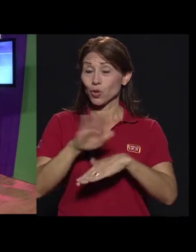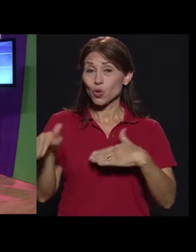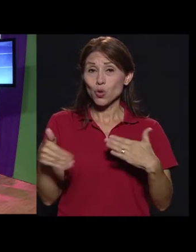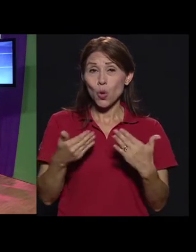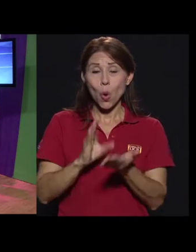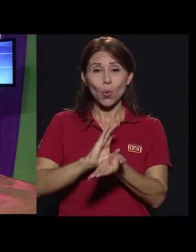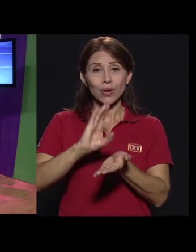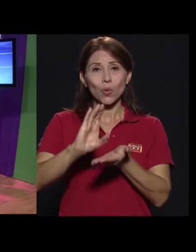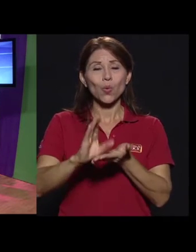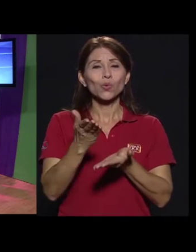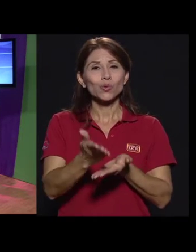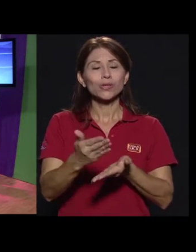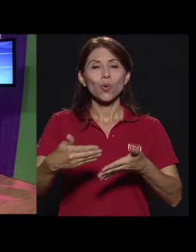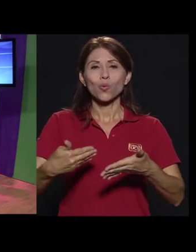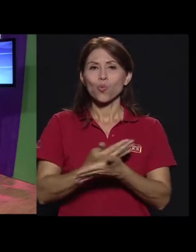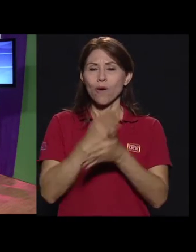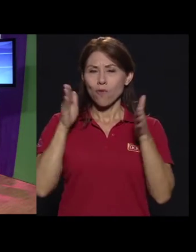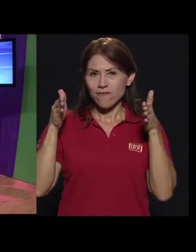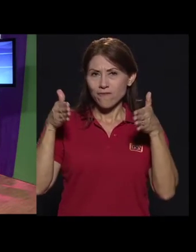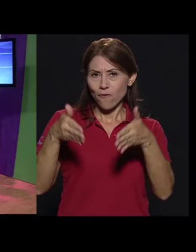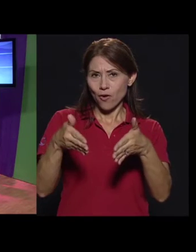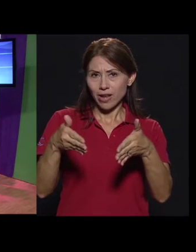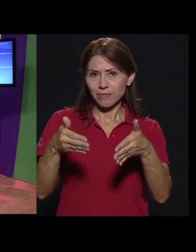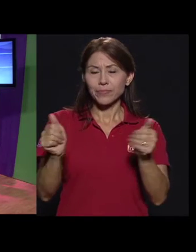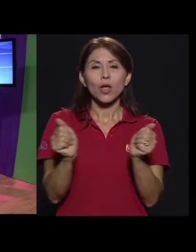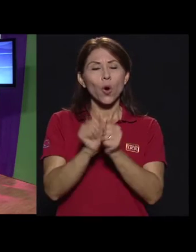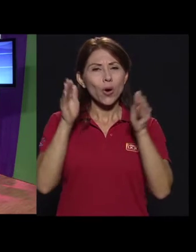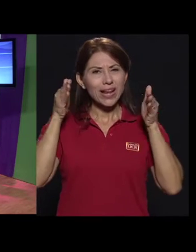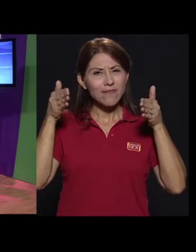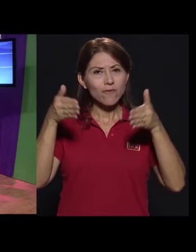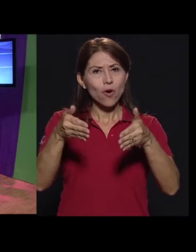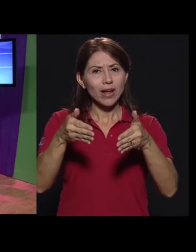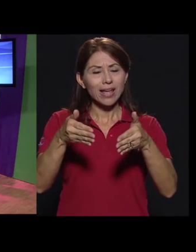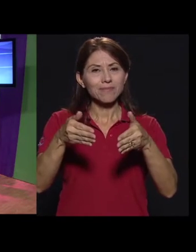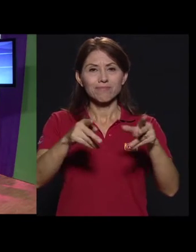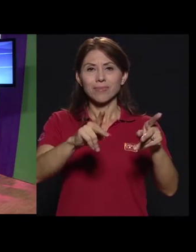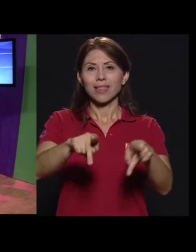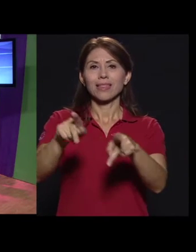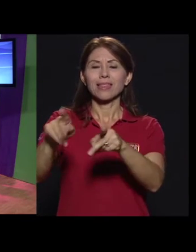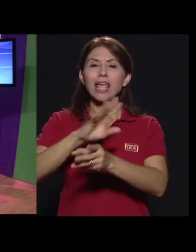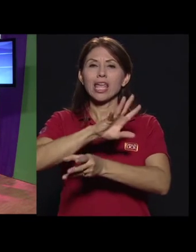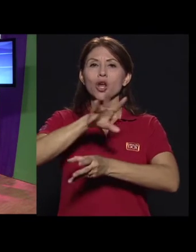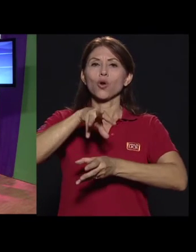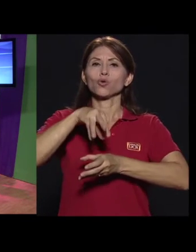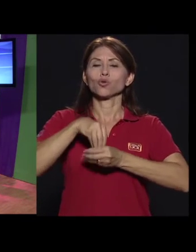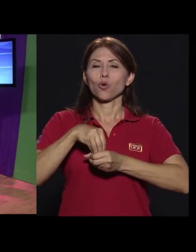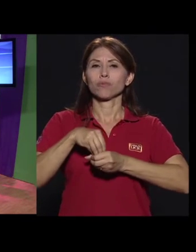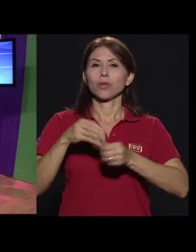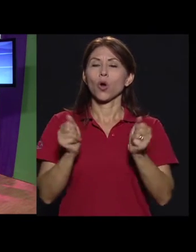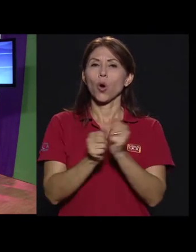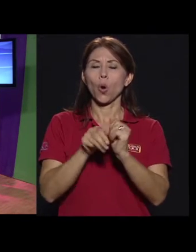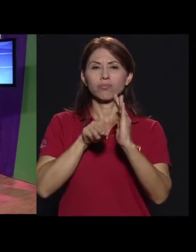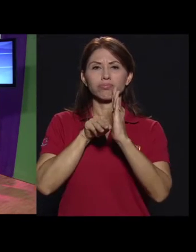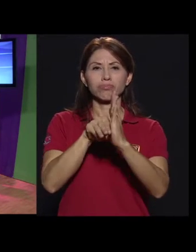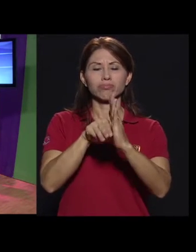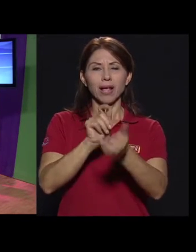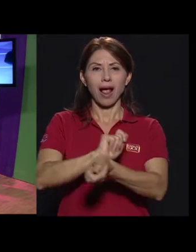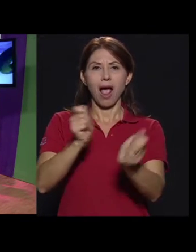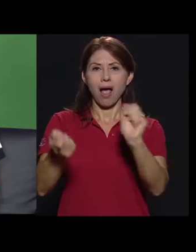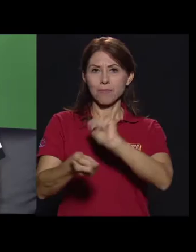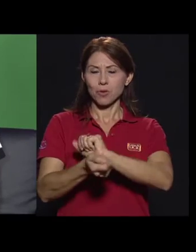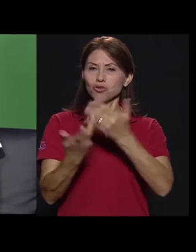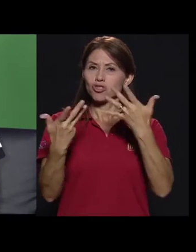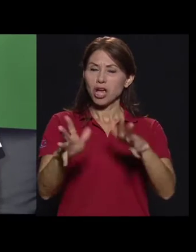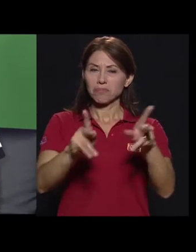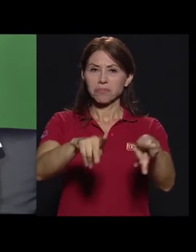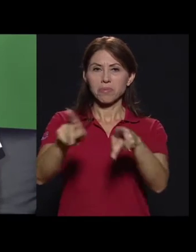con un nuevo enfoque, con el enfoque que es de inclusión, el curso con el cambio del paradigma inclusivo,